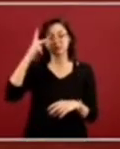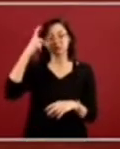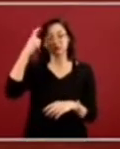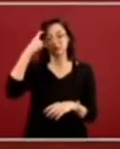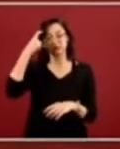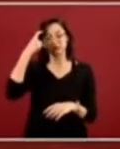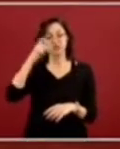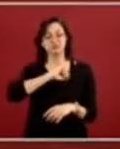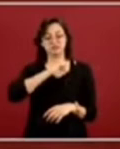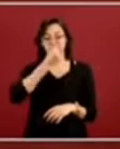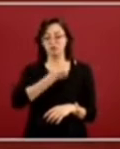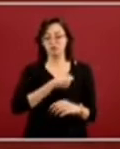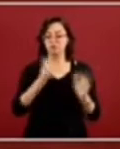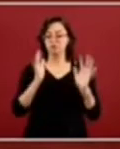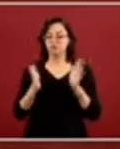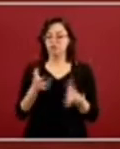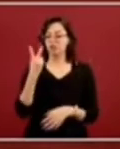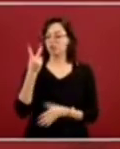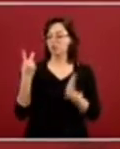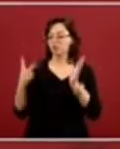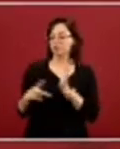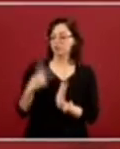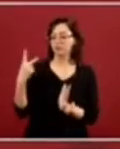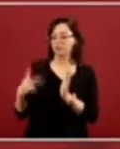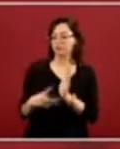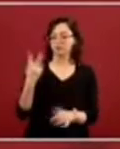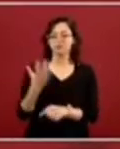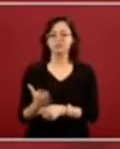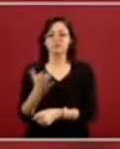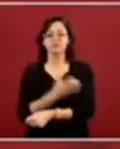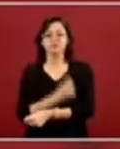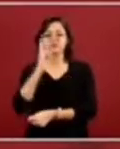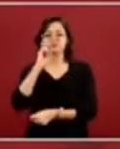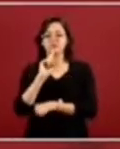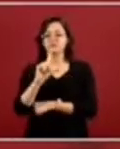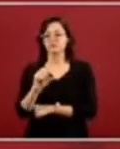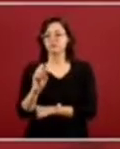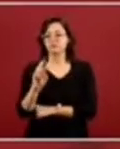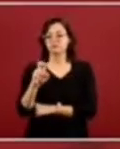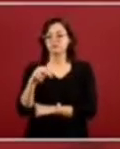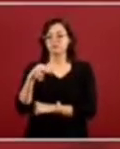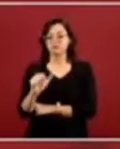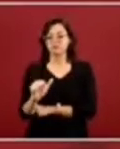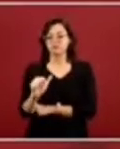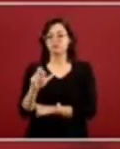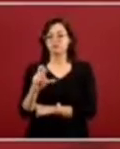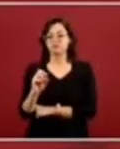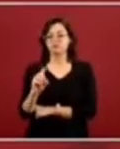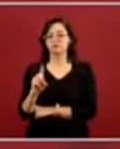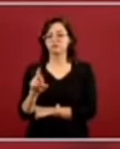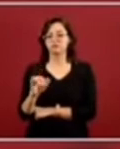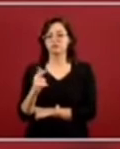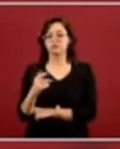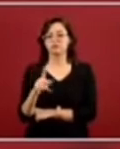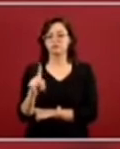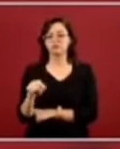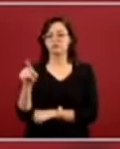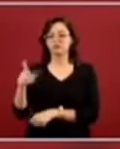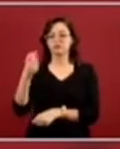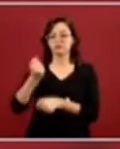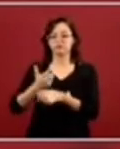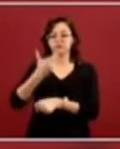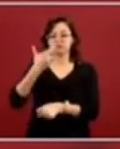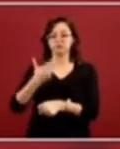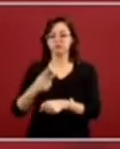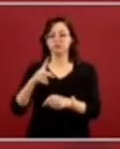2 sesiones de esta conferencia donde nos ha acompañado la doctora Lorena Rodríguez Bores Ramírez, quien es la secretaria técnica del